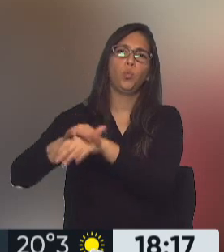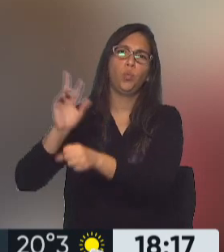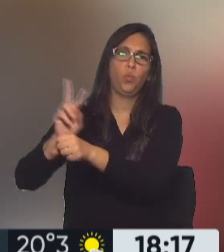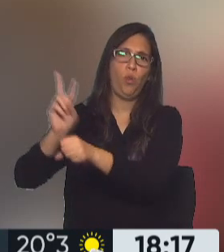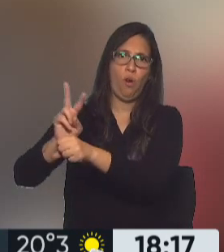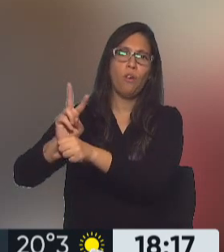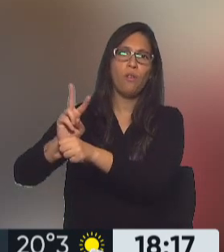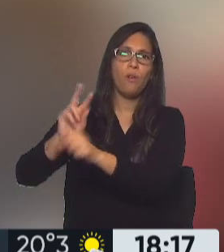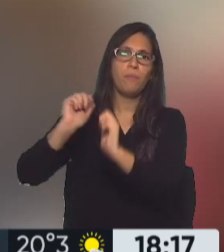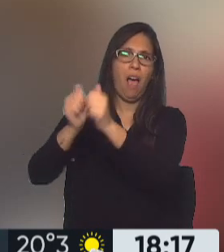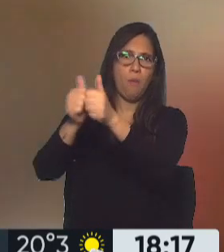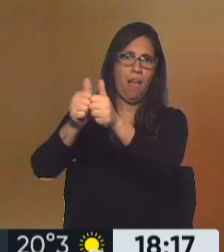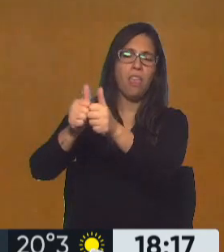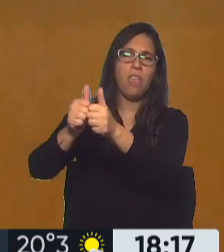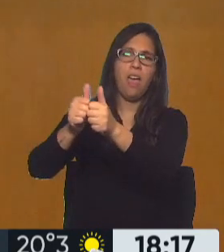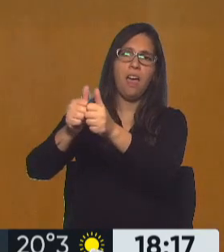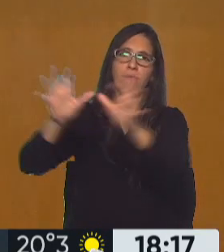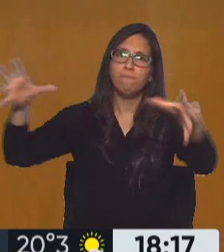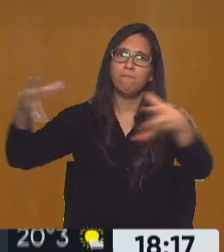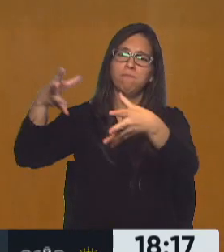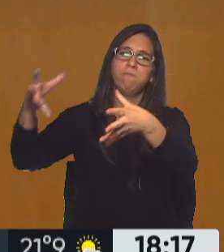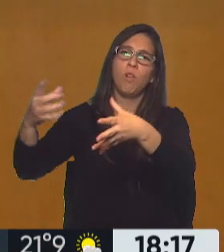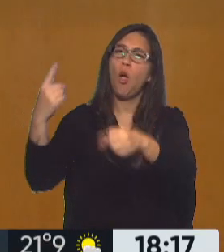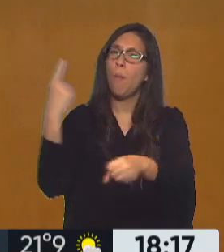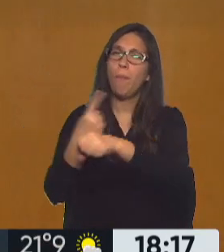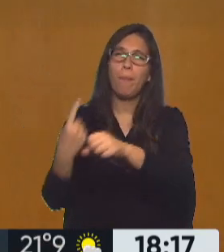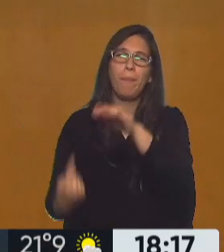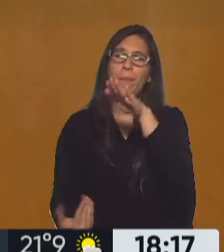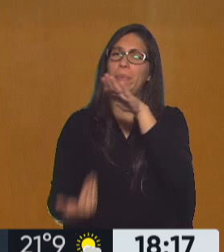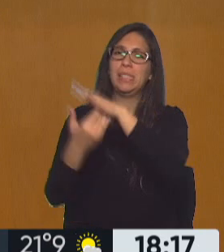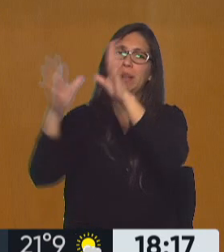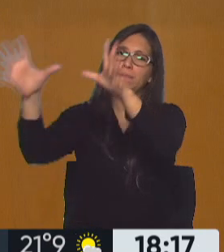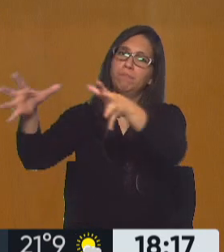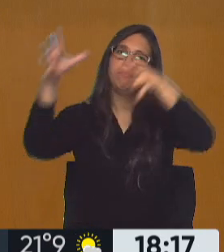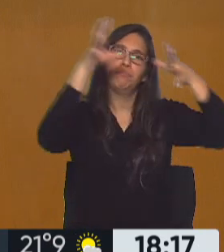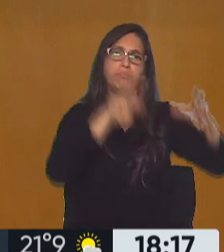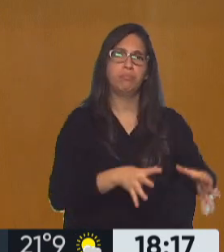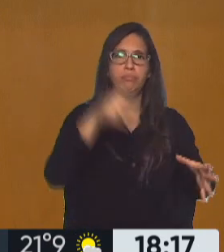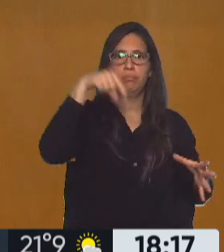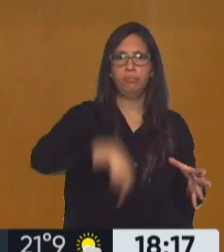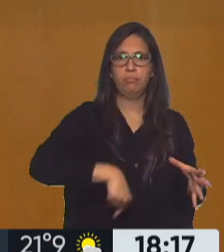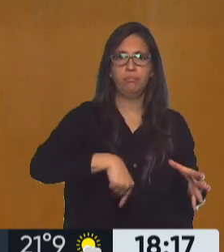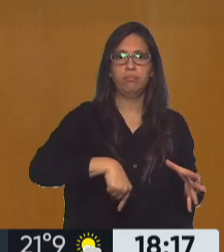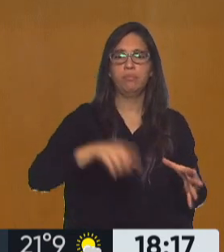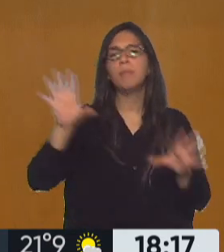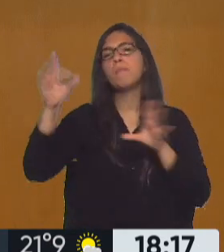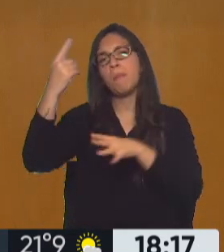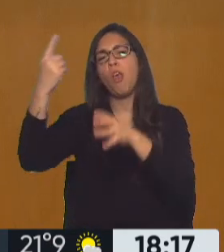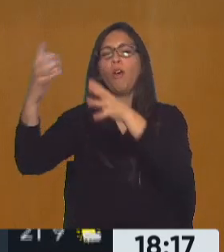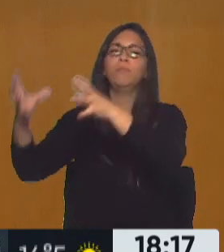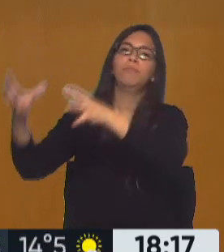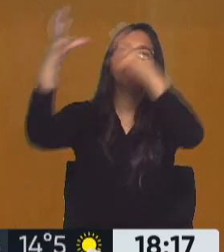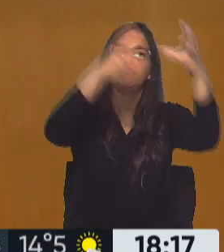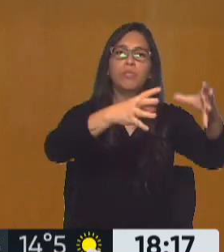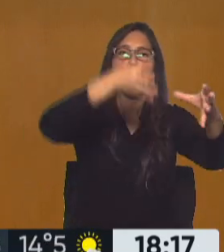están acompañándolos. Así que hoy el objetivo primordial del día es ese, sacarlos de Tel Aviv, llevarlos a Roma